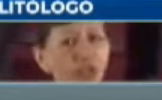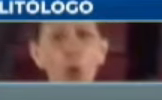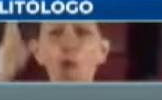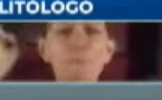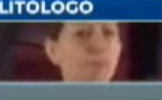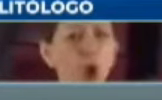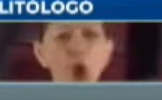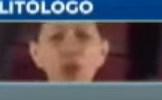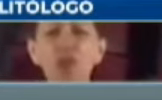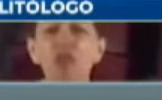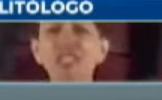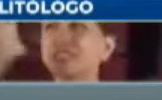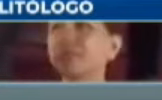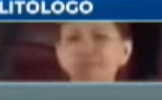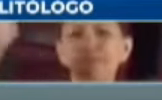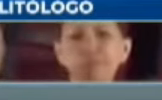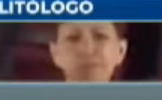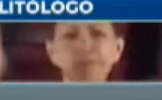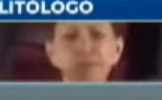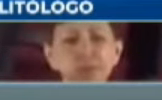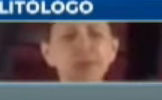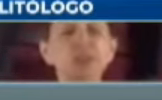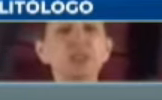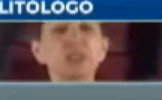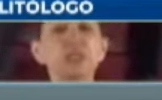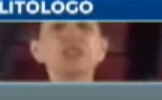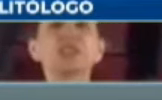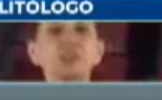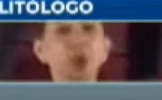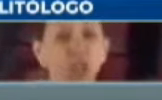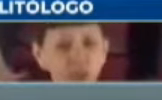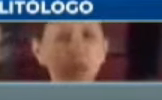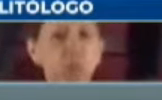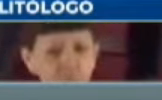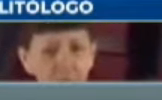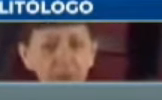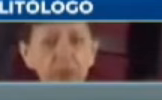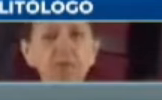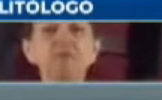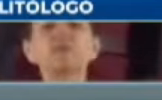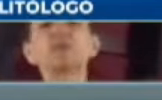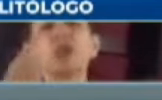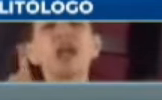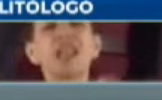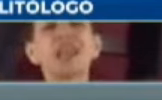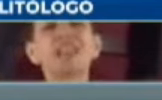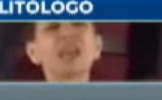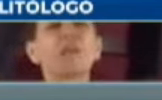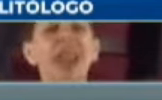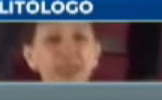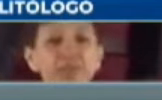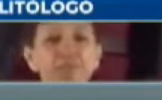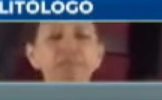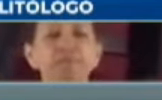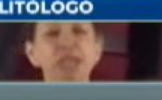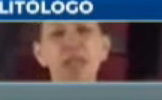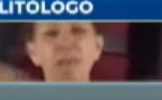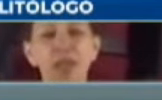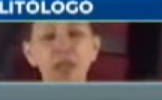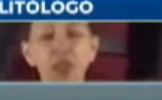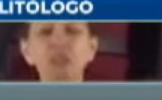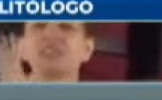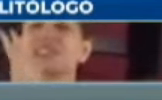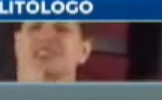innovador. Y bueno, sobre esa desesperanza que ha generado la política tradicional aparece un fenómeno